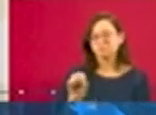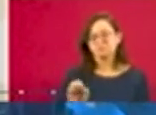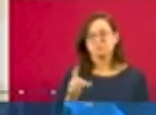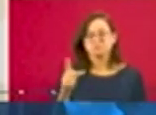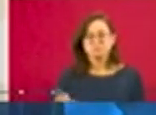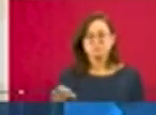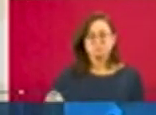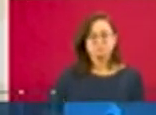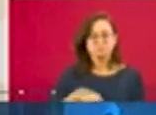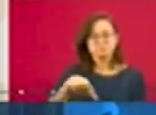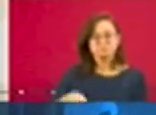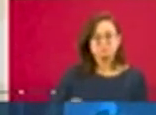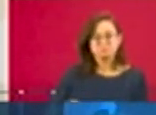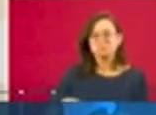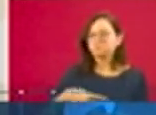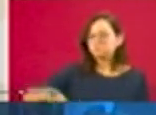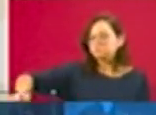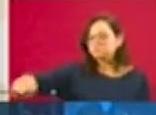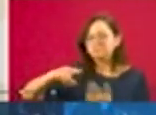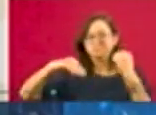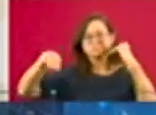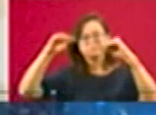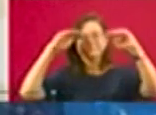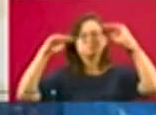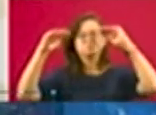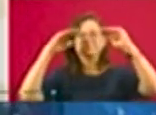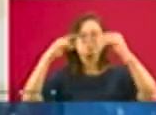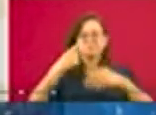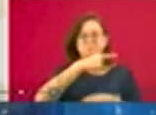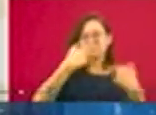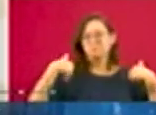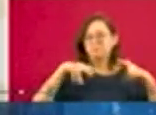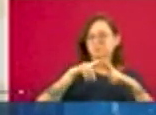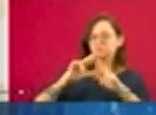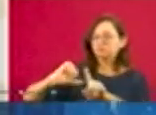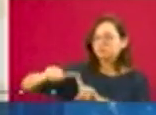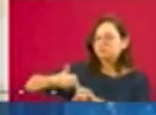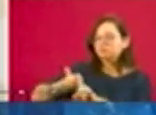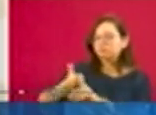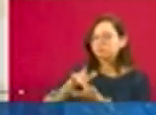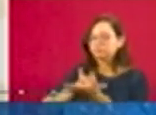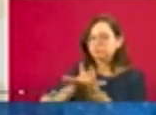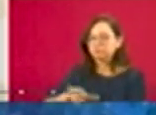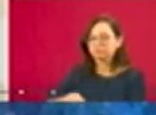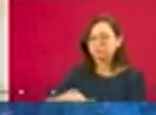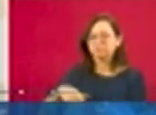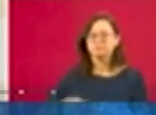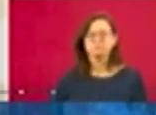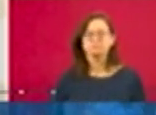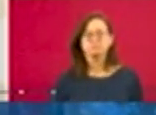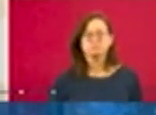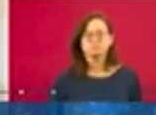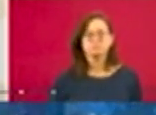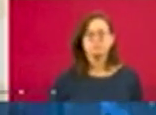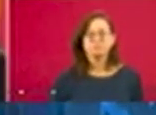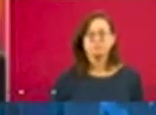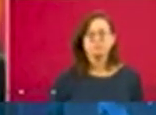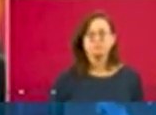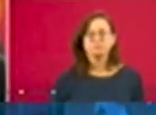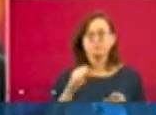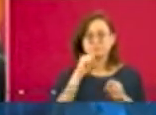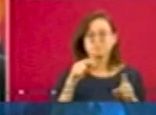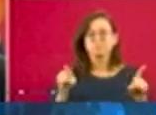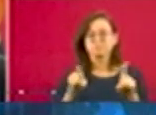cep.gov, con B alta, o sea, de gobierno, punto MX. CEP, de Secretaría de Educación Pública, punto